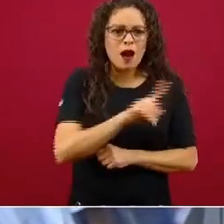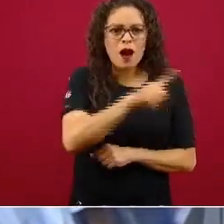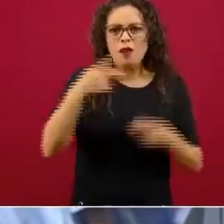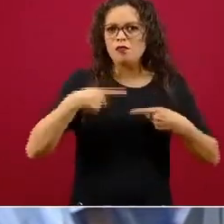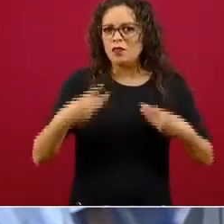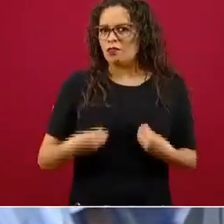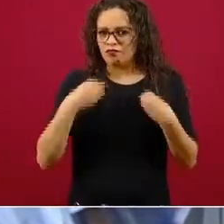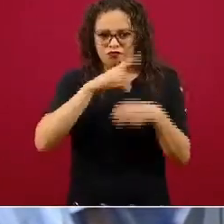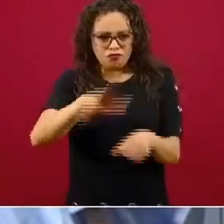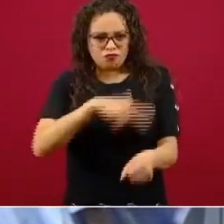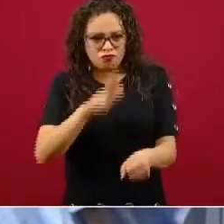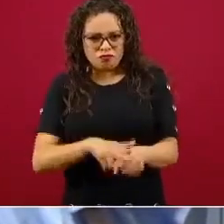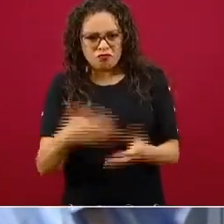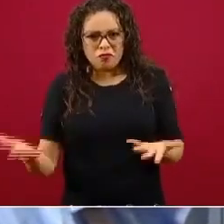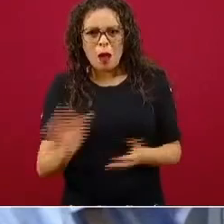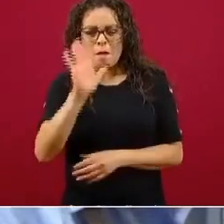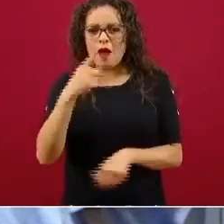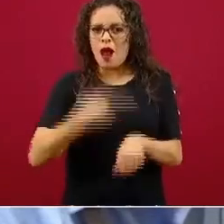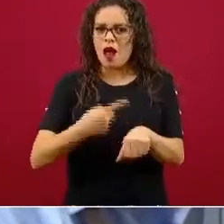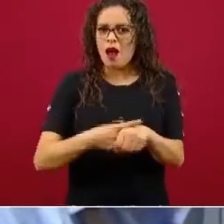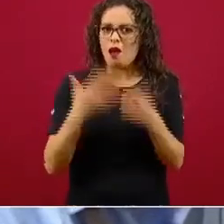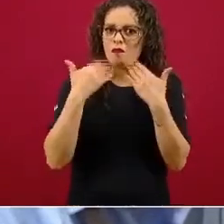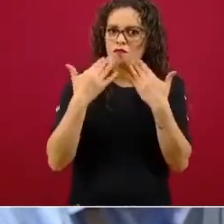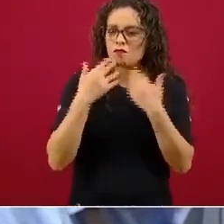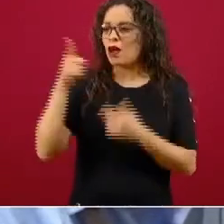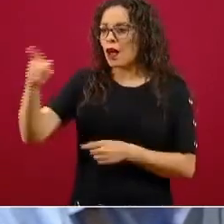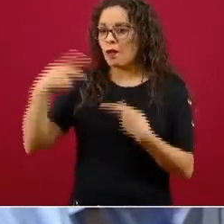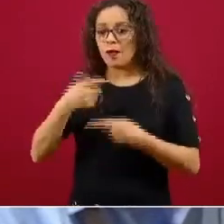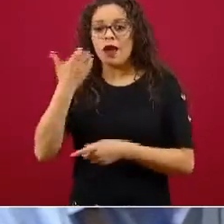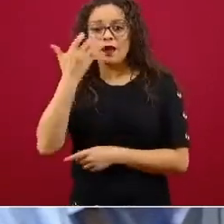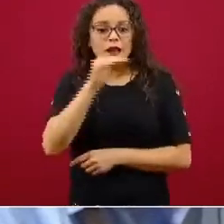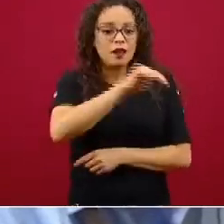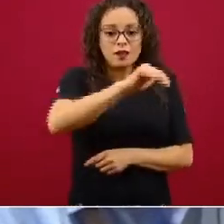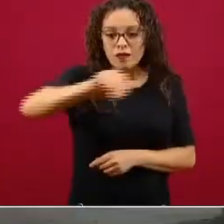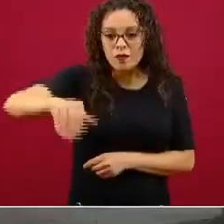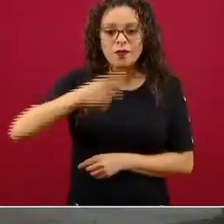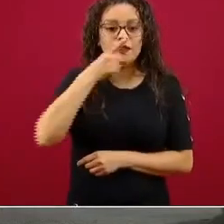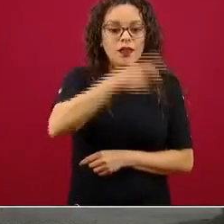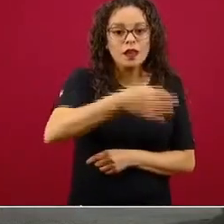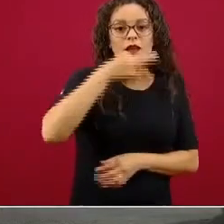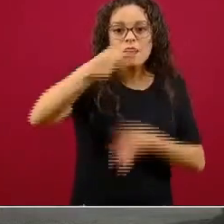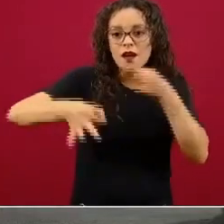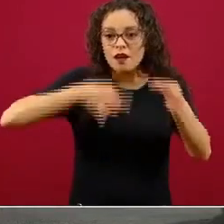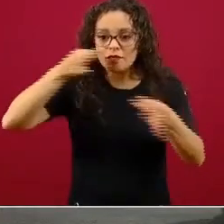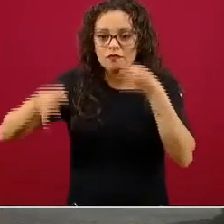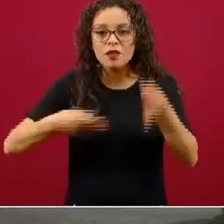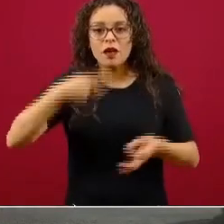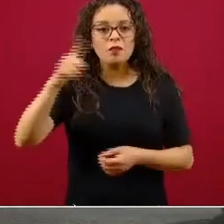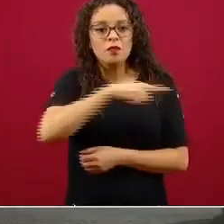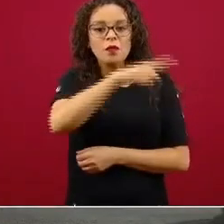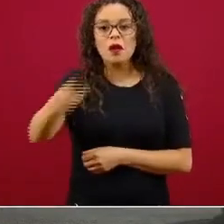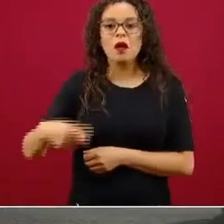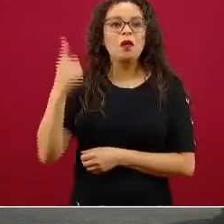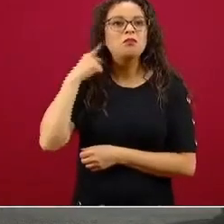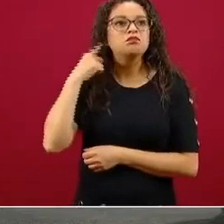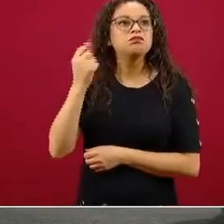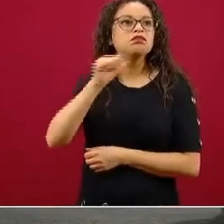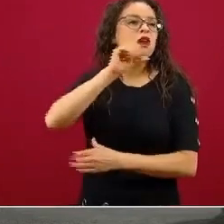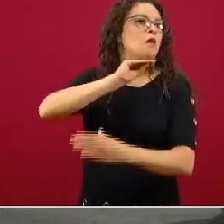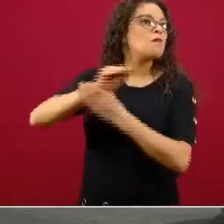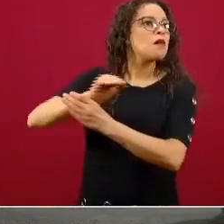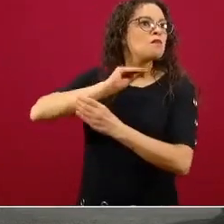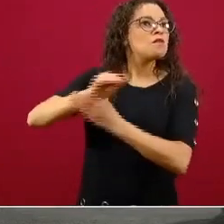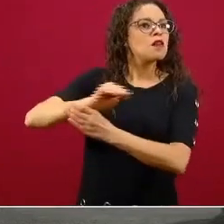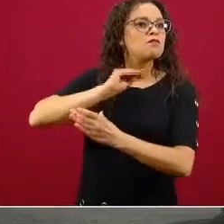tratado de decirles que esto no está bien, pero no ha sido escuchada. Gracias. Muchas gracias. Pues